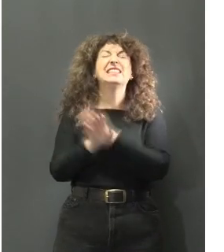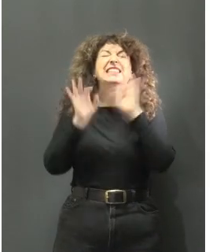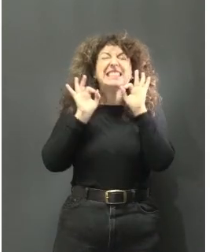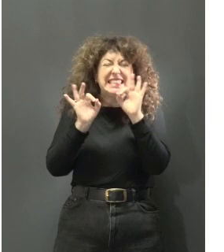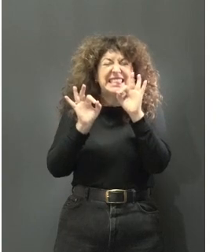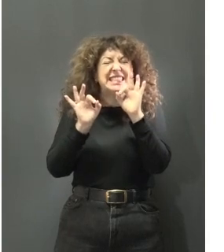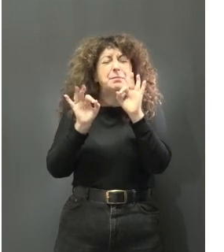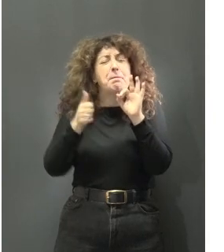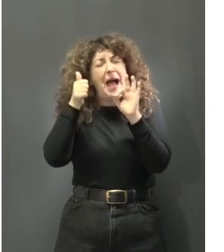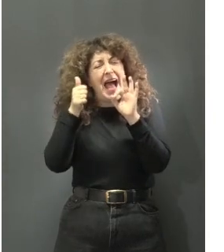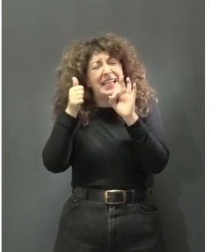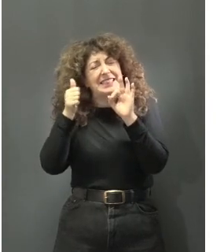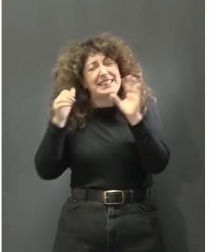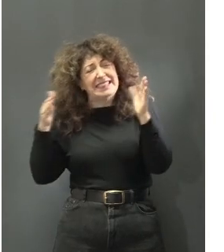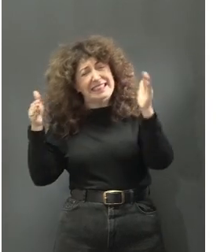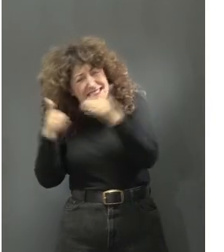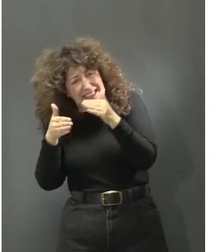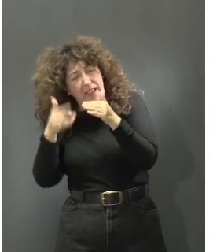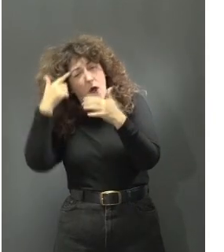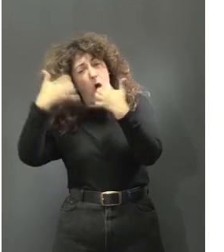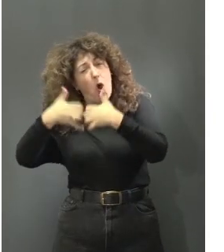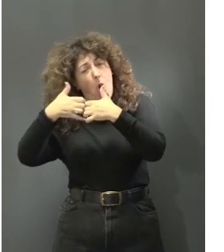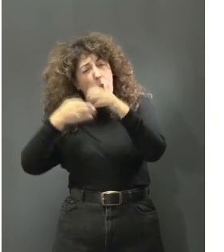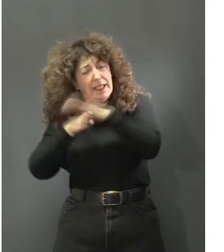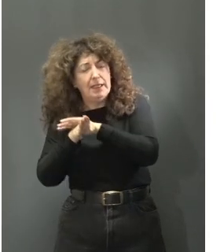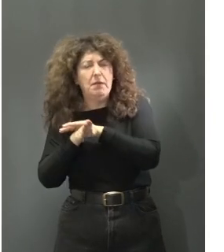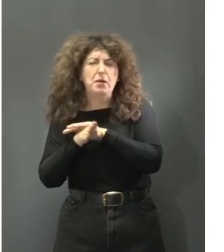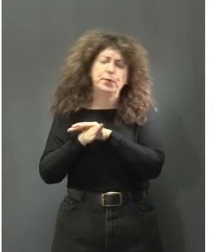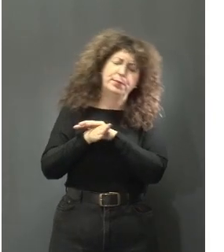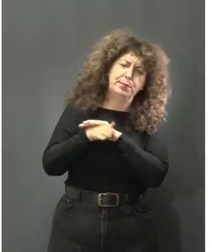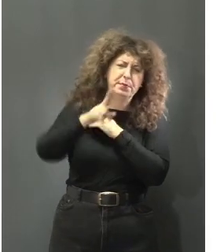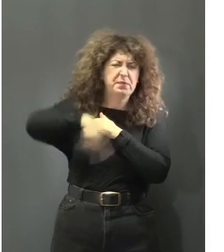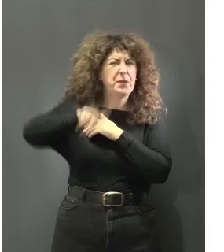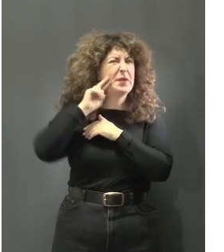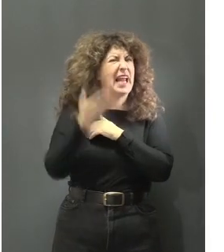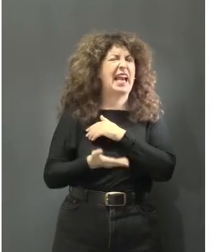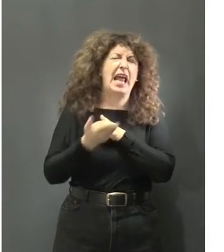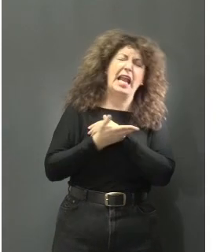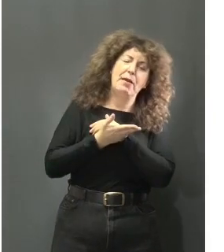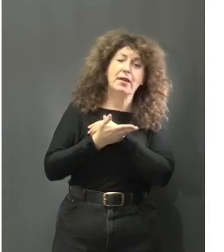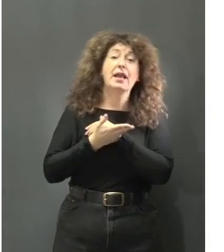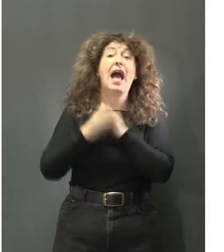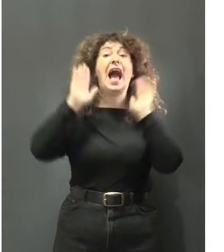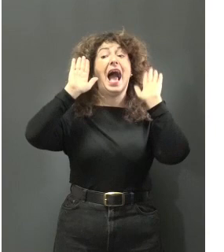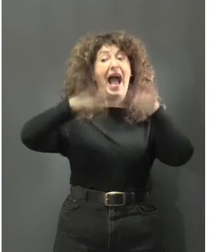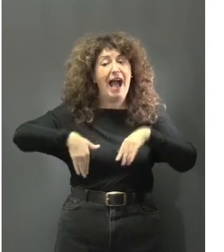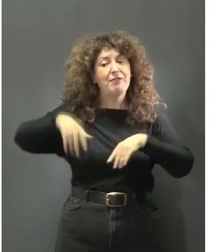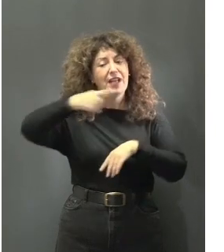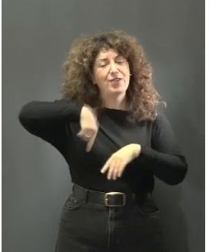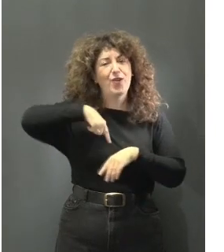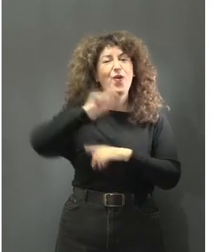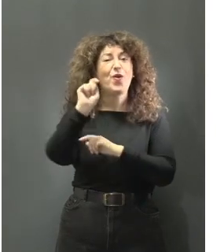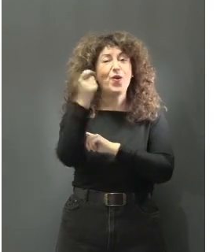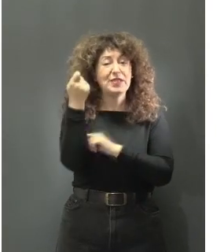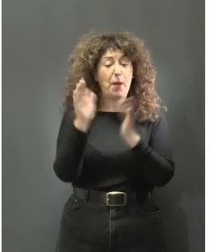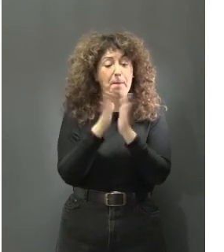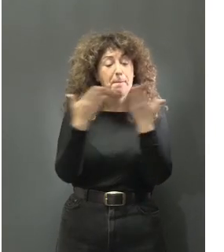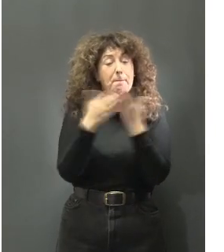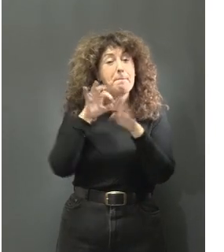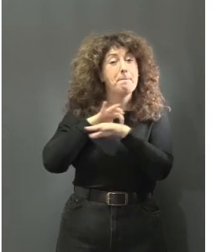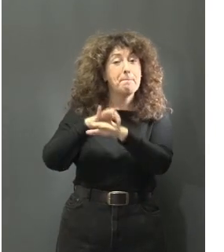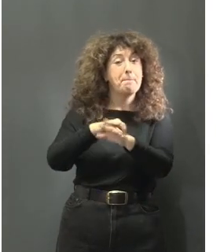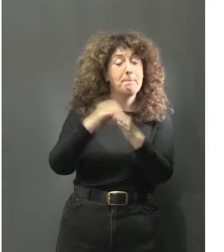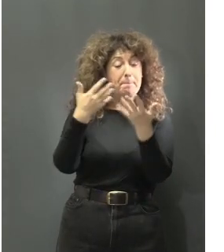accesibilidad cognitiva es más difícil de ver la relevancia que tiene. Entonces, por ejemplo, pues conseguimos que los manuales que se entregan a